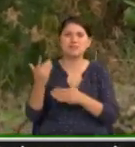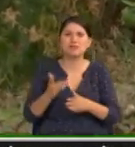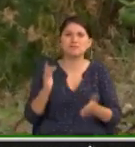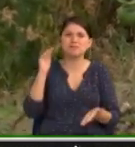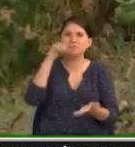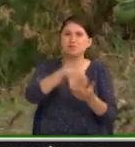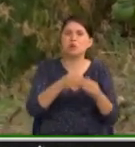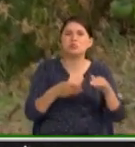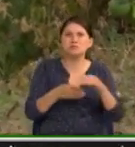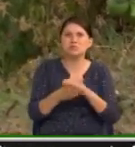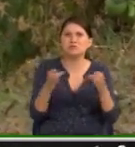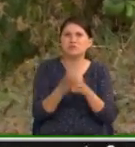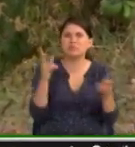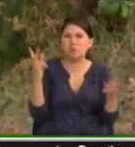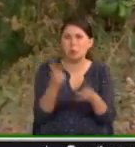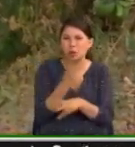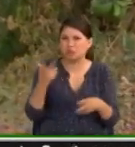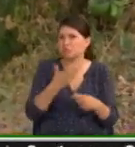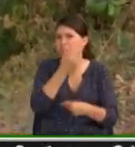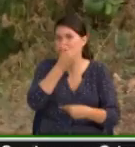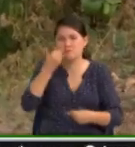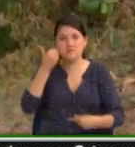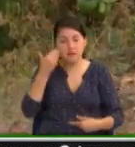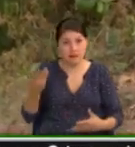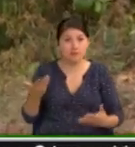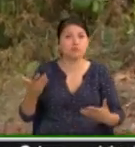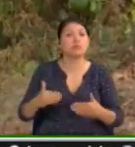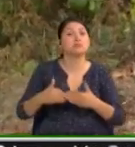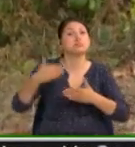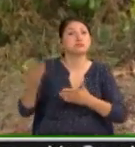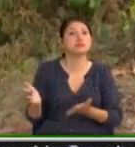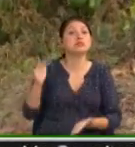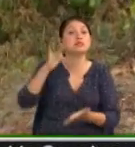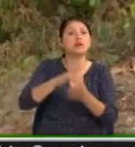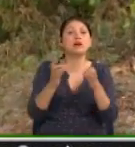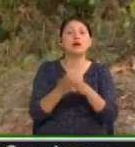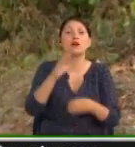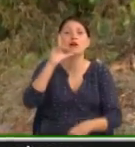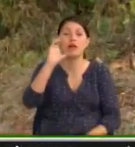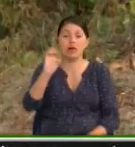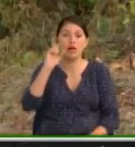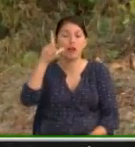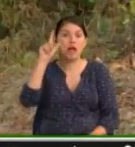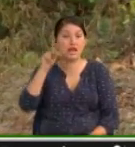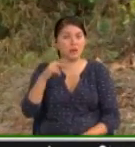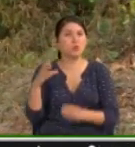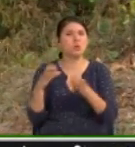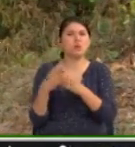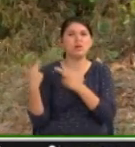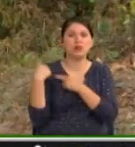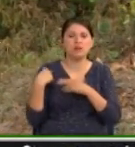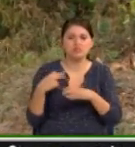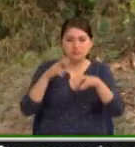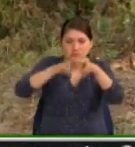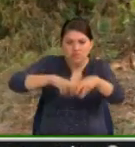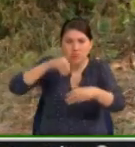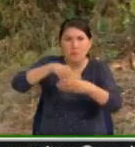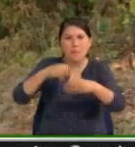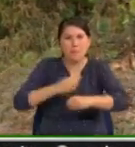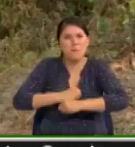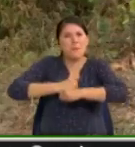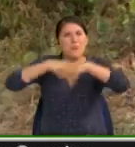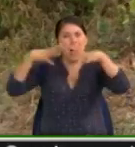ingresar grupos al margen de la ley como las FARC. Posteriormente llega el ELN, quien es el grupo encargado de sembrar la primera